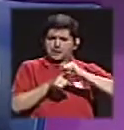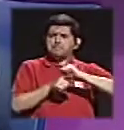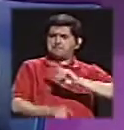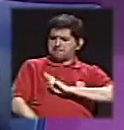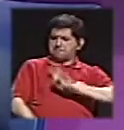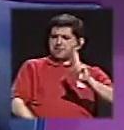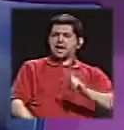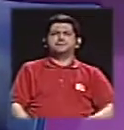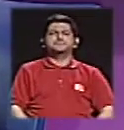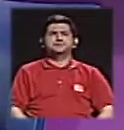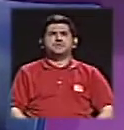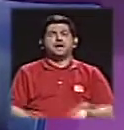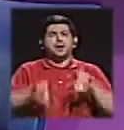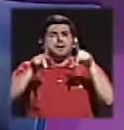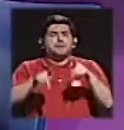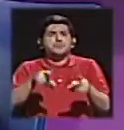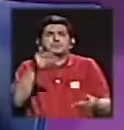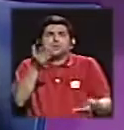religiosas, que sean personas